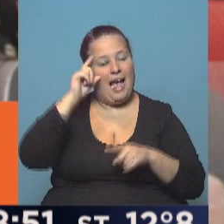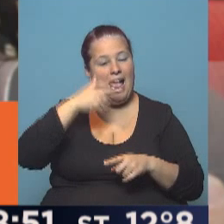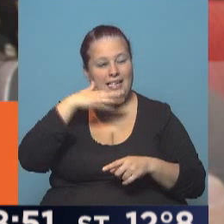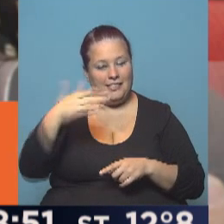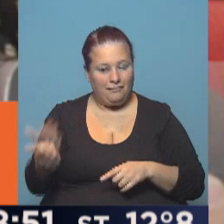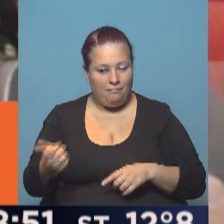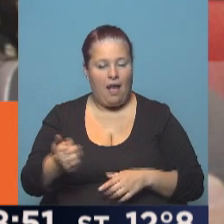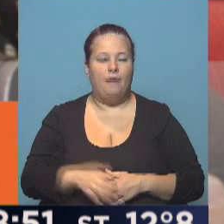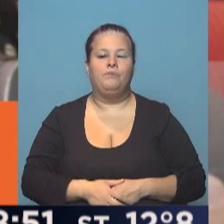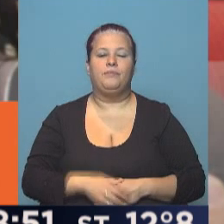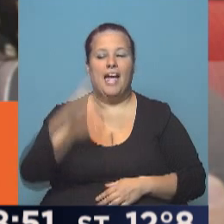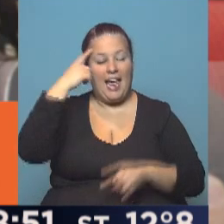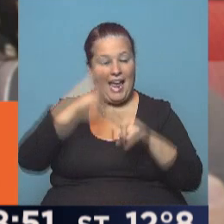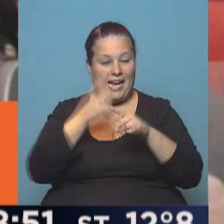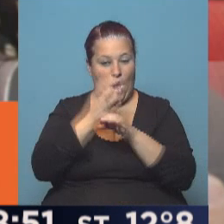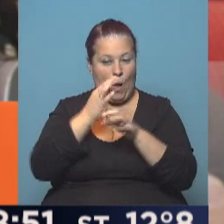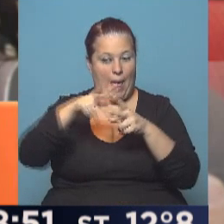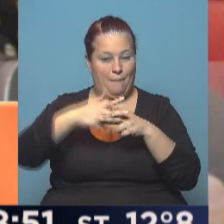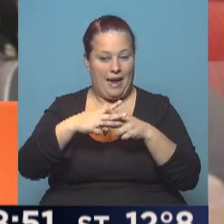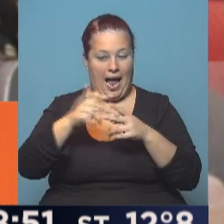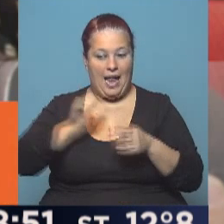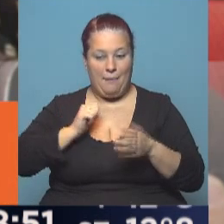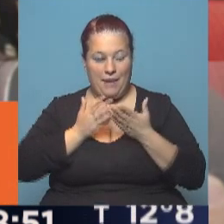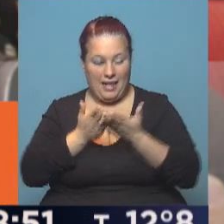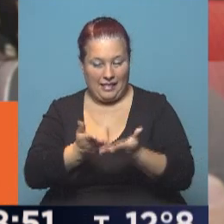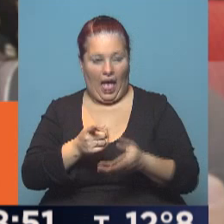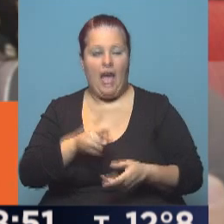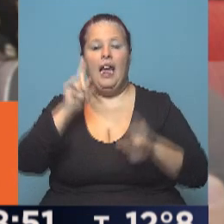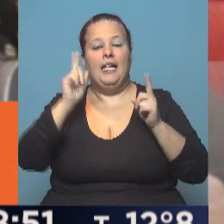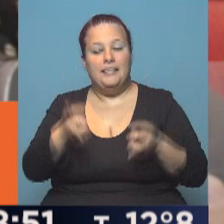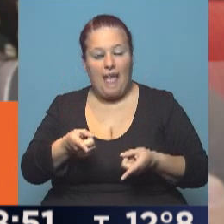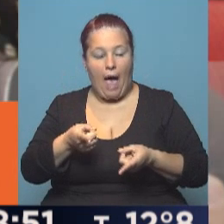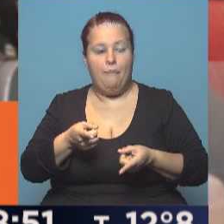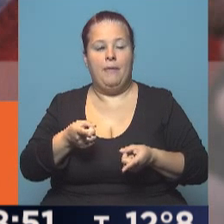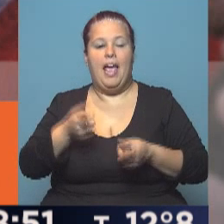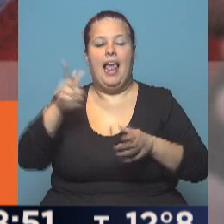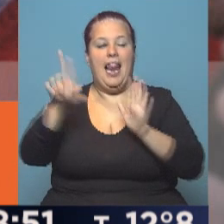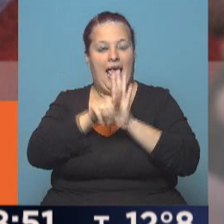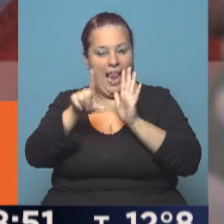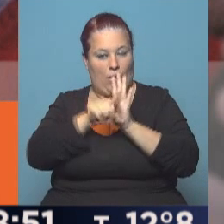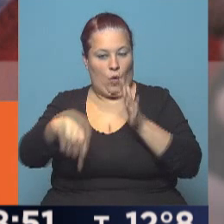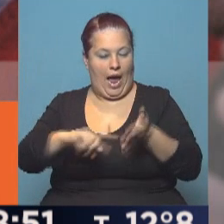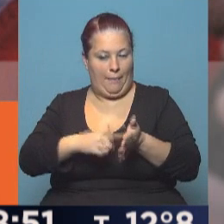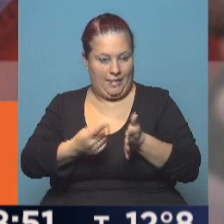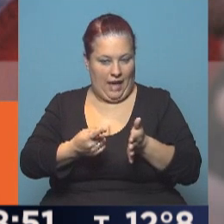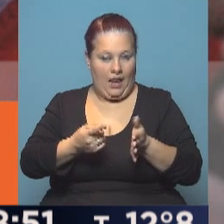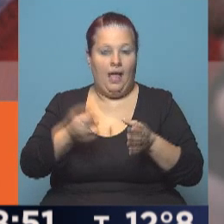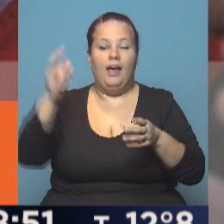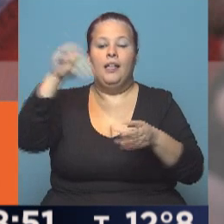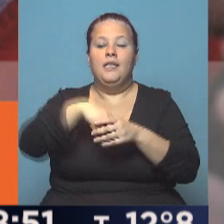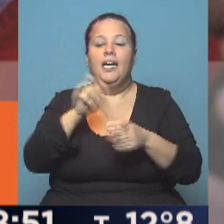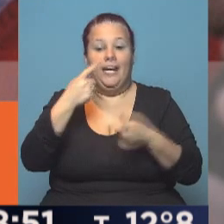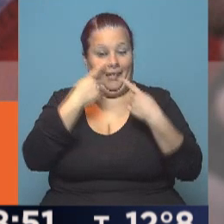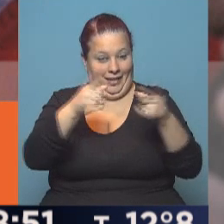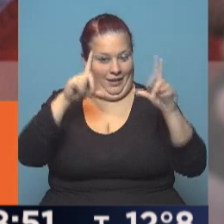en la ex escuela de mecánica de la armada y también en la legislatura de la ciudad de buenos aires participaron